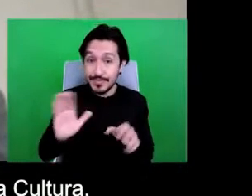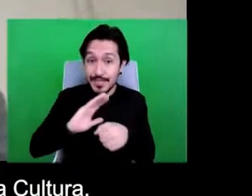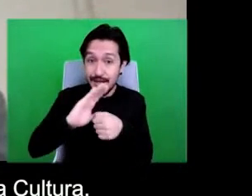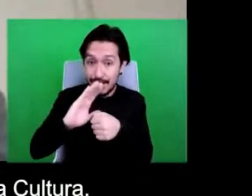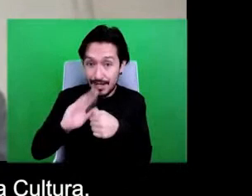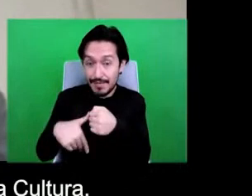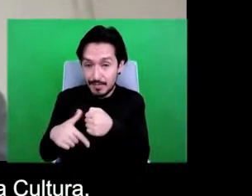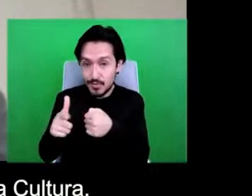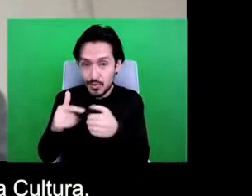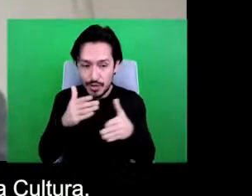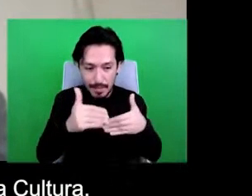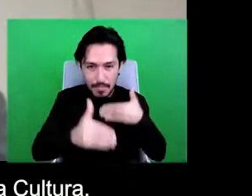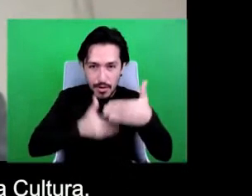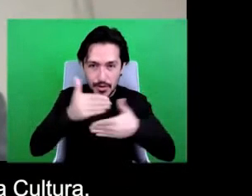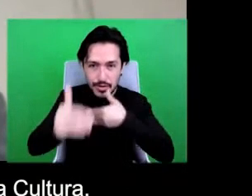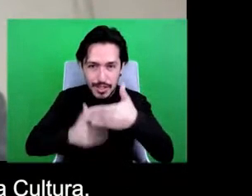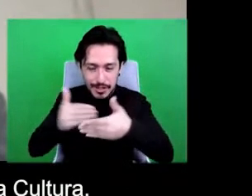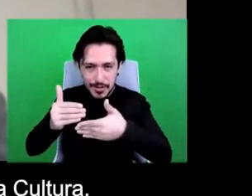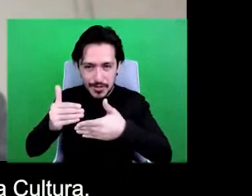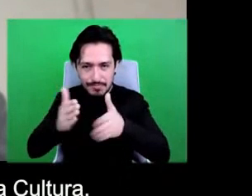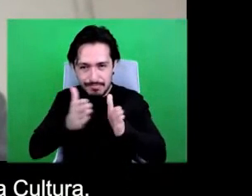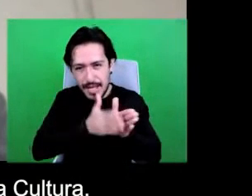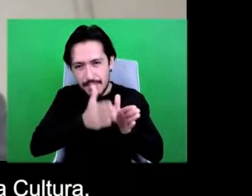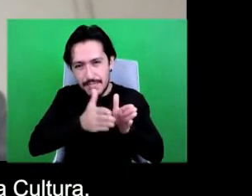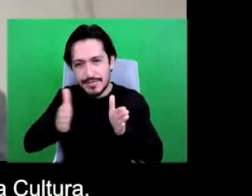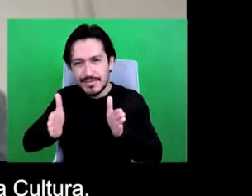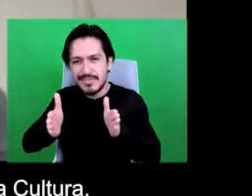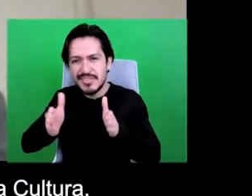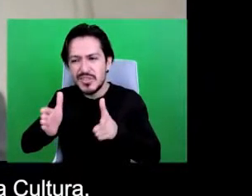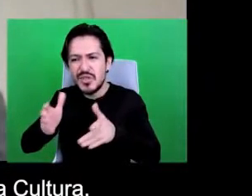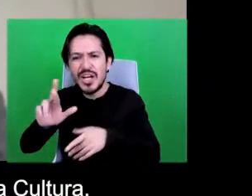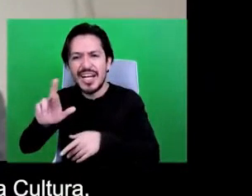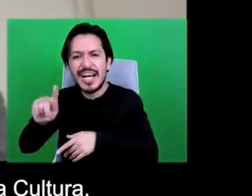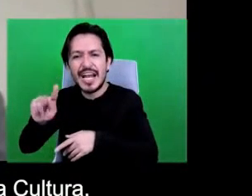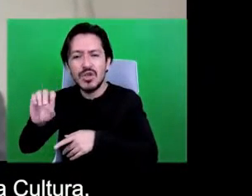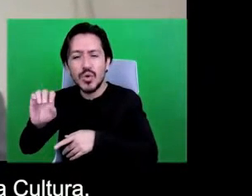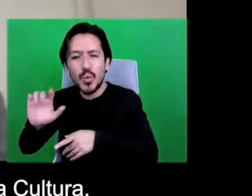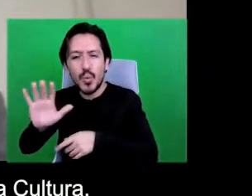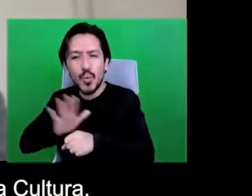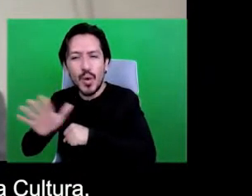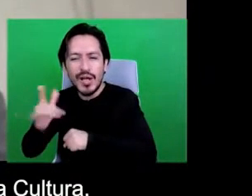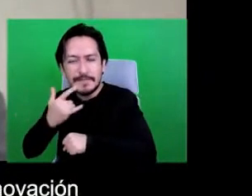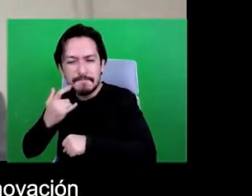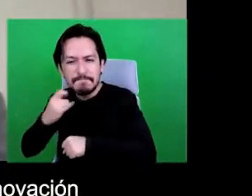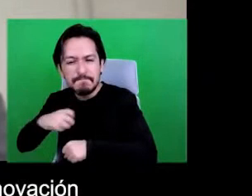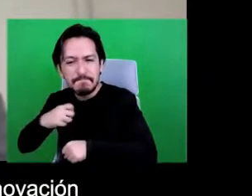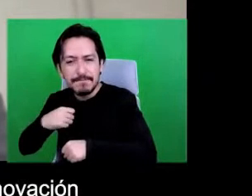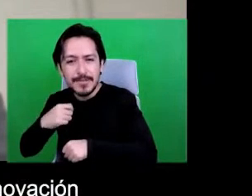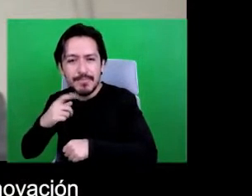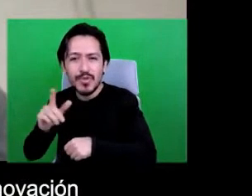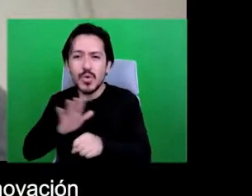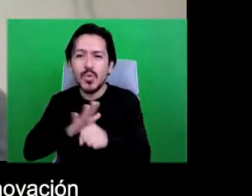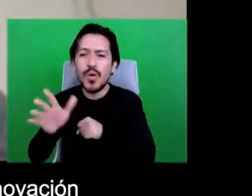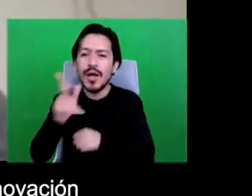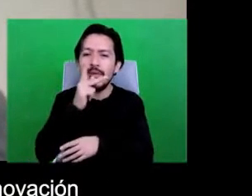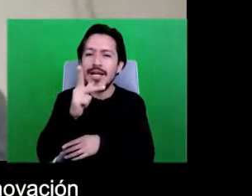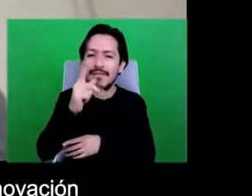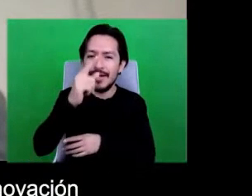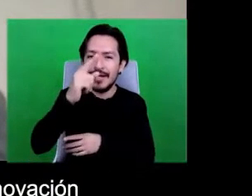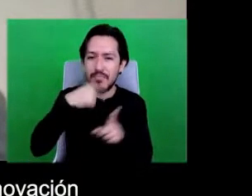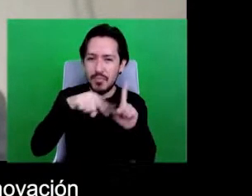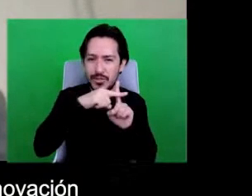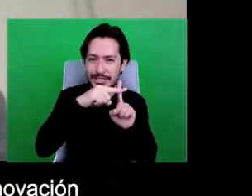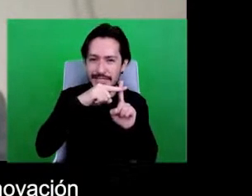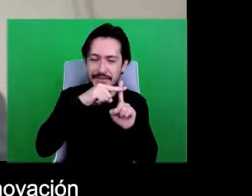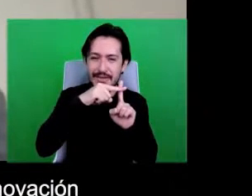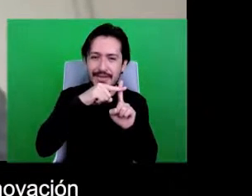del proceso de Innovación para la Cultura? ¿Con qué retos se quedan? ¿Y con qué palabra cerrarían de manera positiva lo que fue la